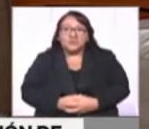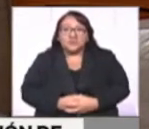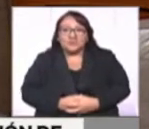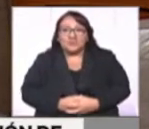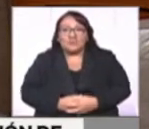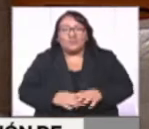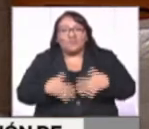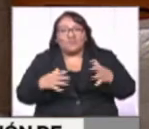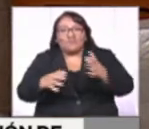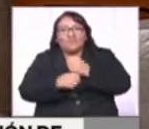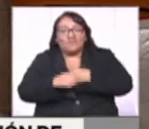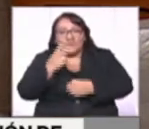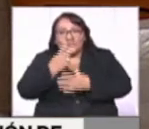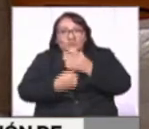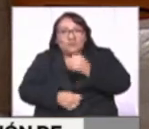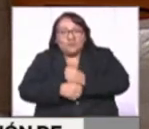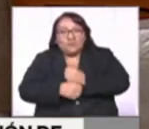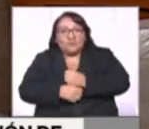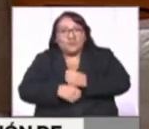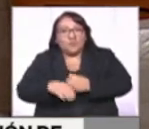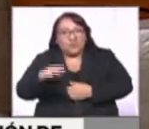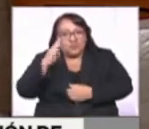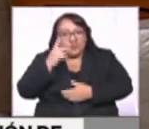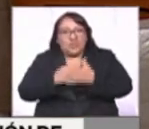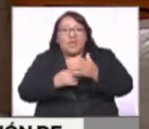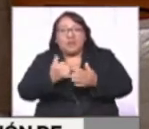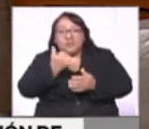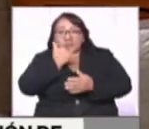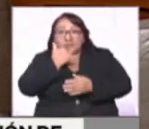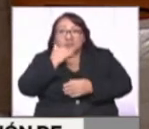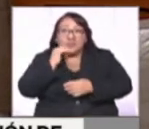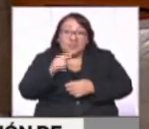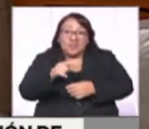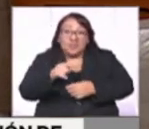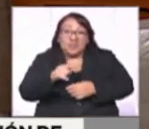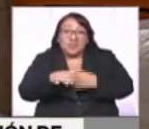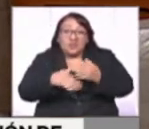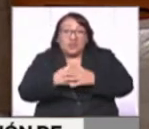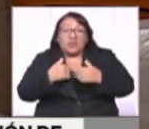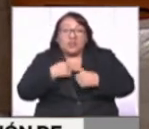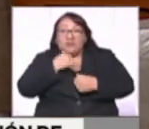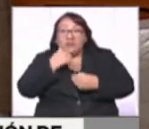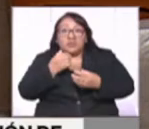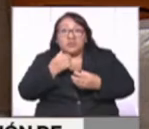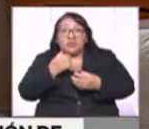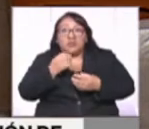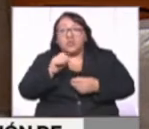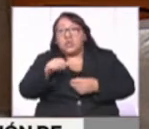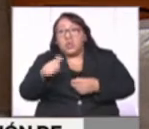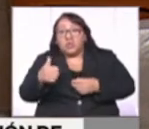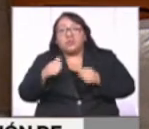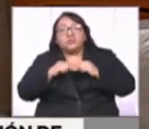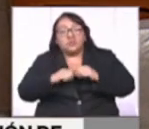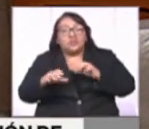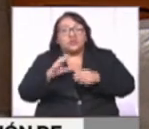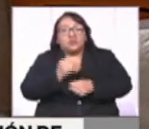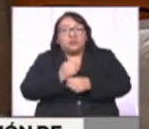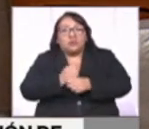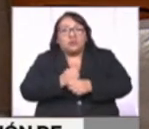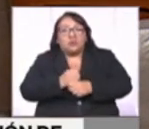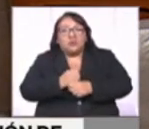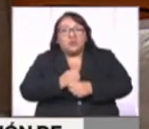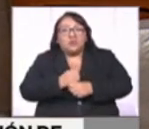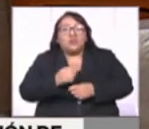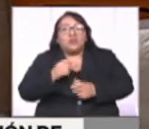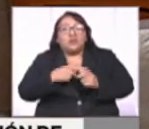permite recuperar la confianza en la policía, que a pesar de las debilidades que tiene, la falta de recursos y otros, siguen haciendo su trabajo. En